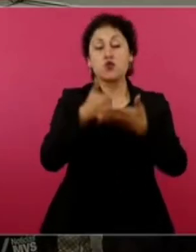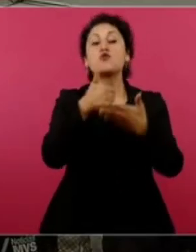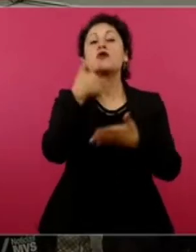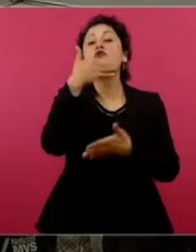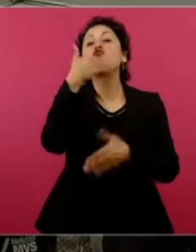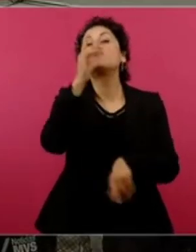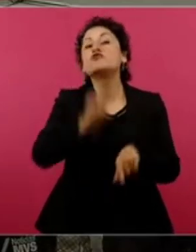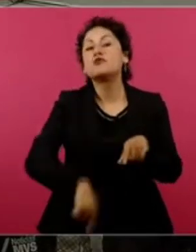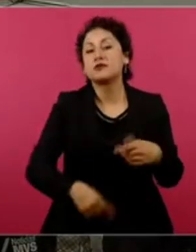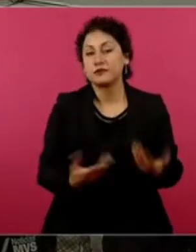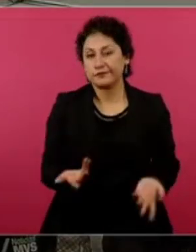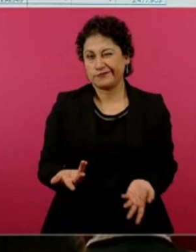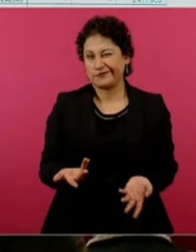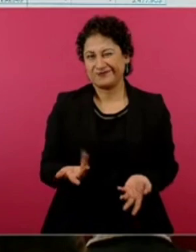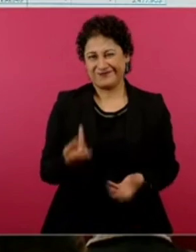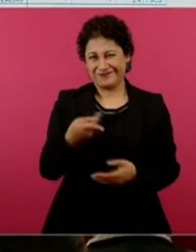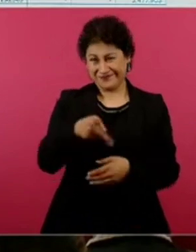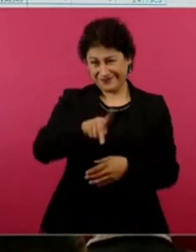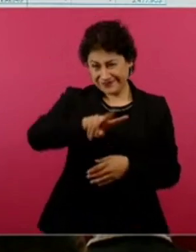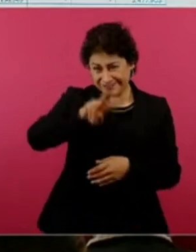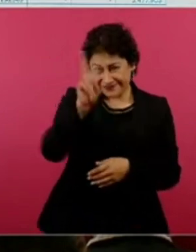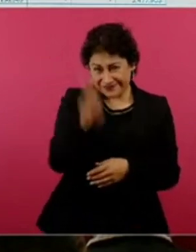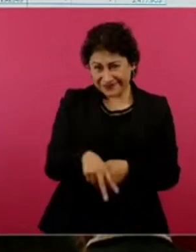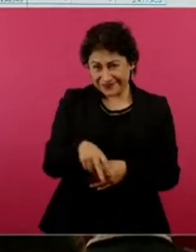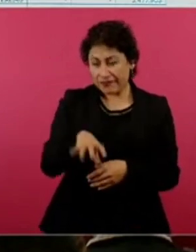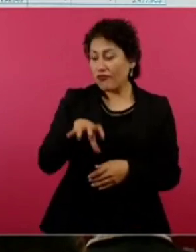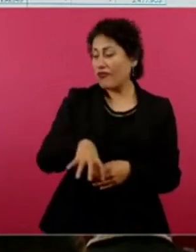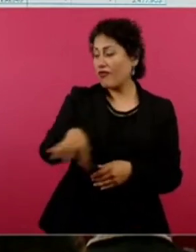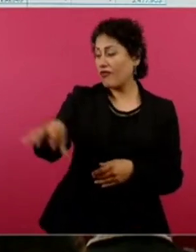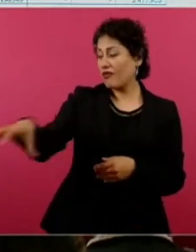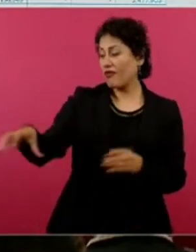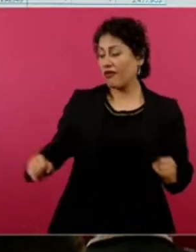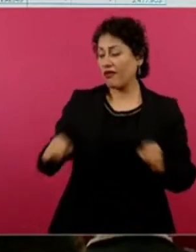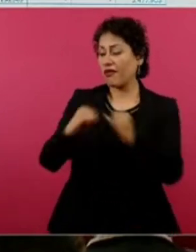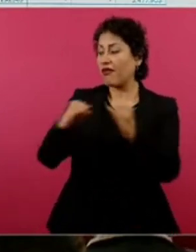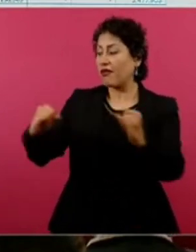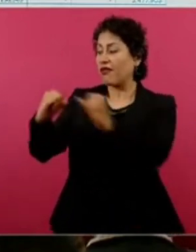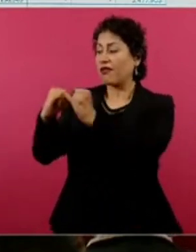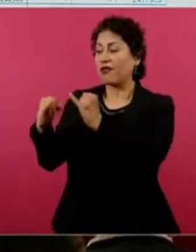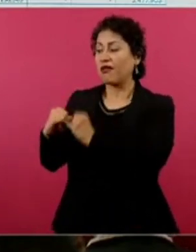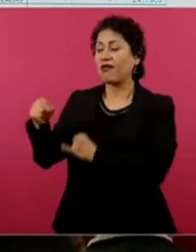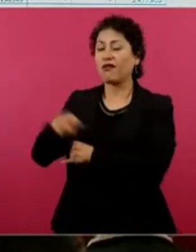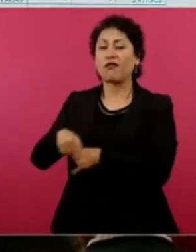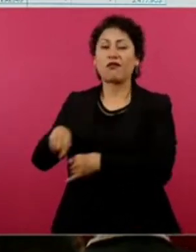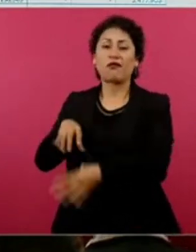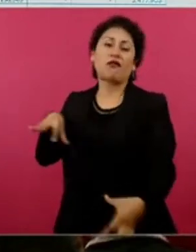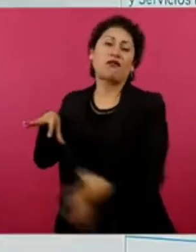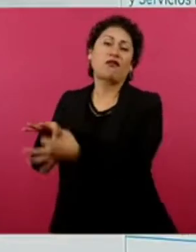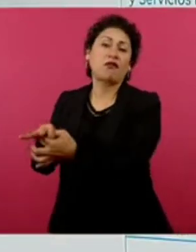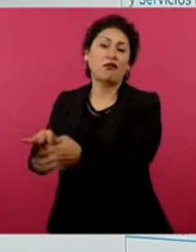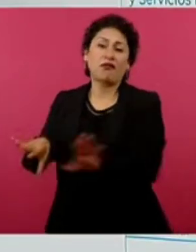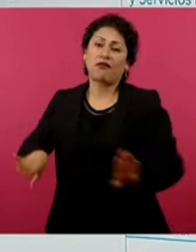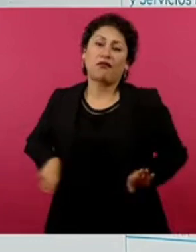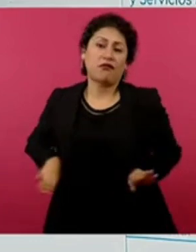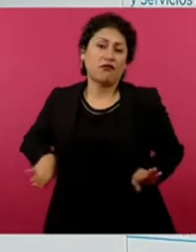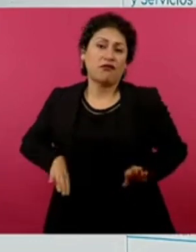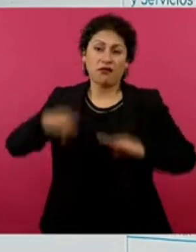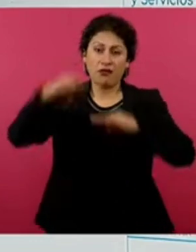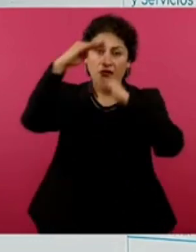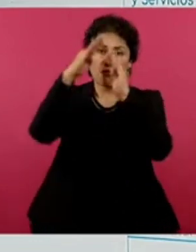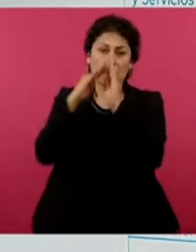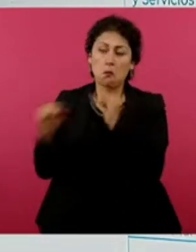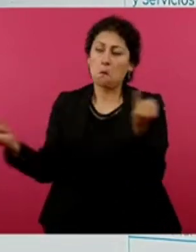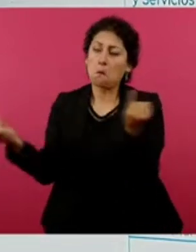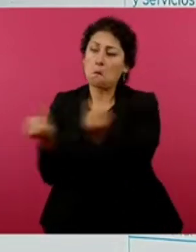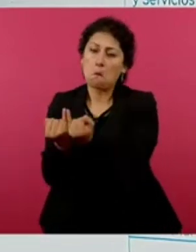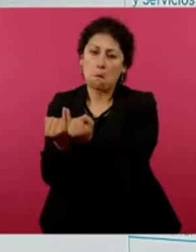Pero lo cierto es que todos estos institutos son alcahuetes. Es decir, sirven